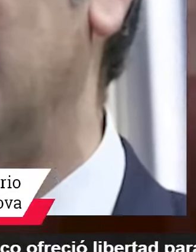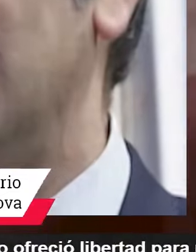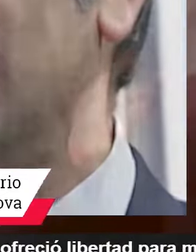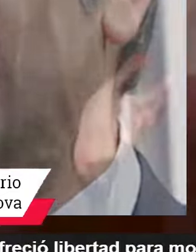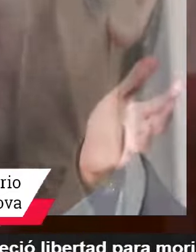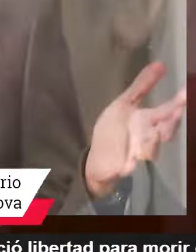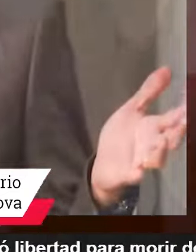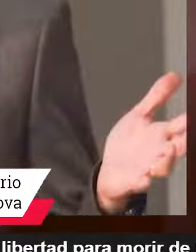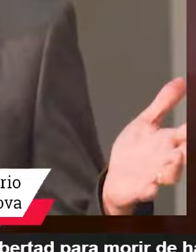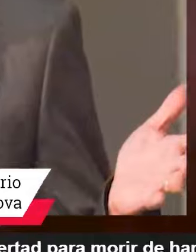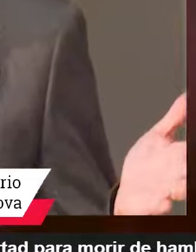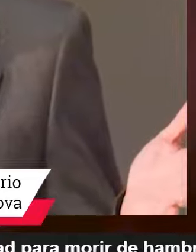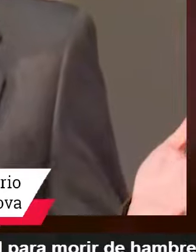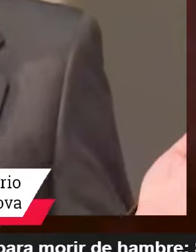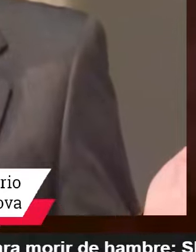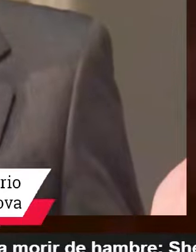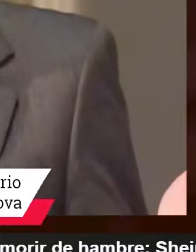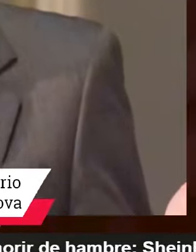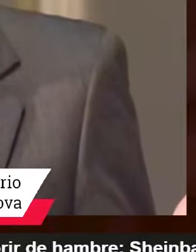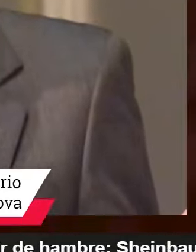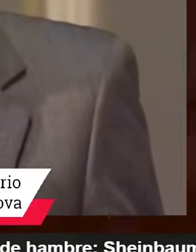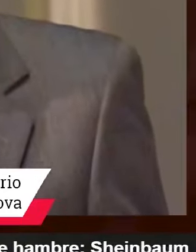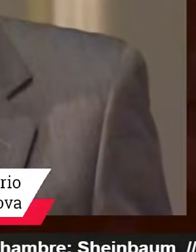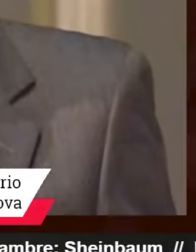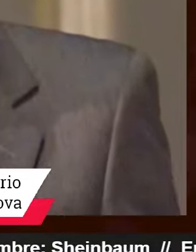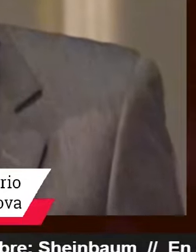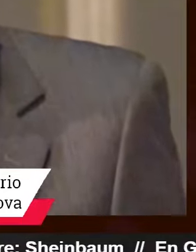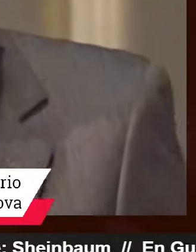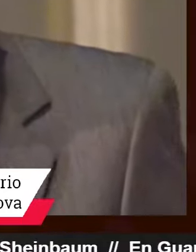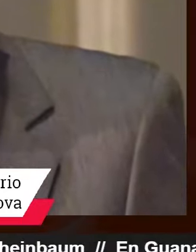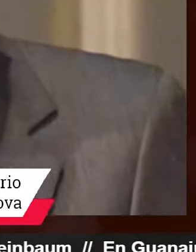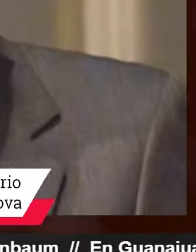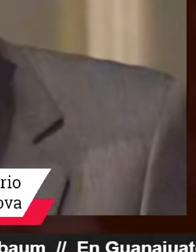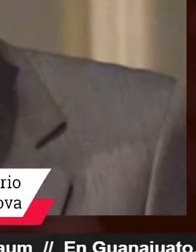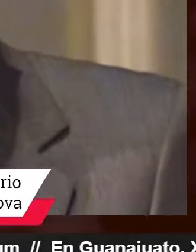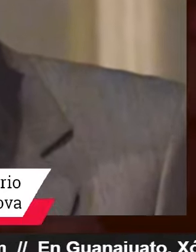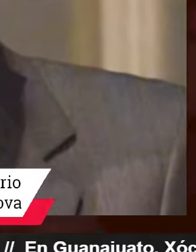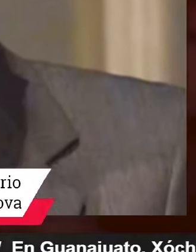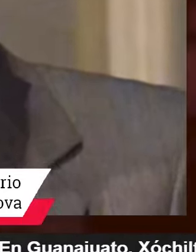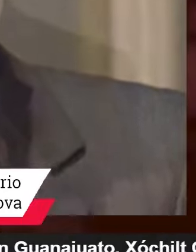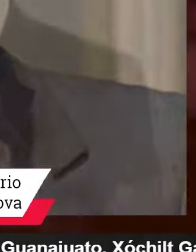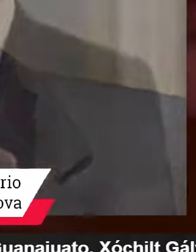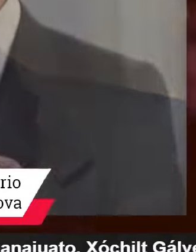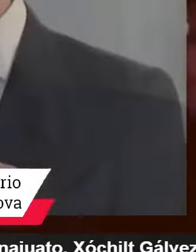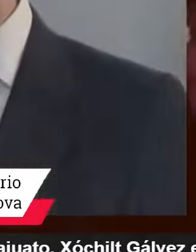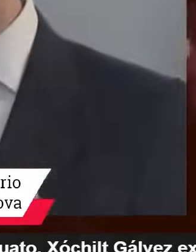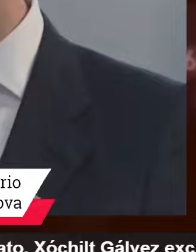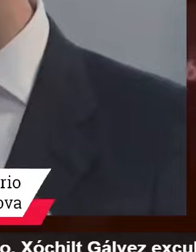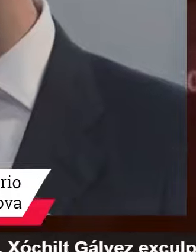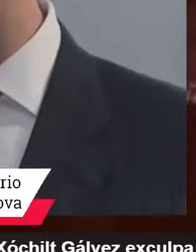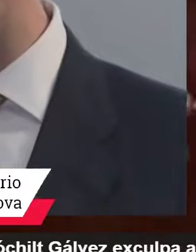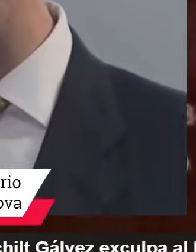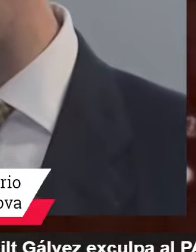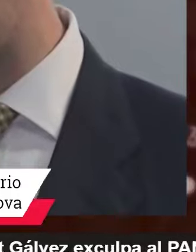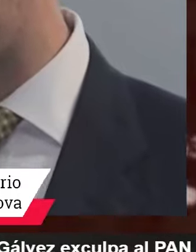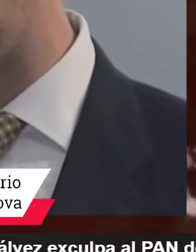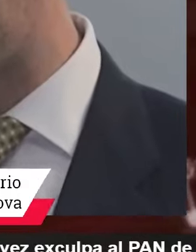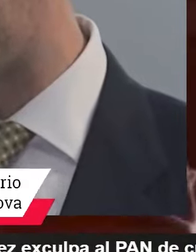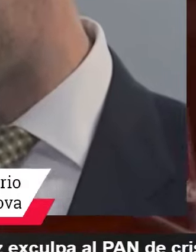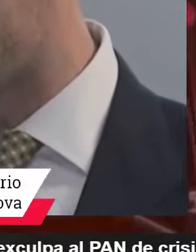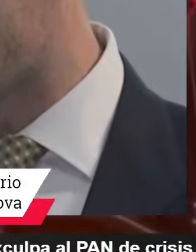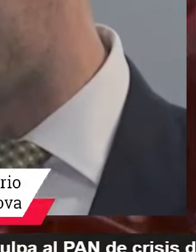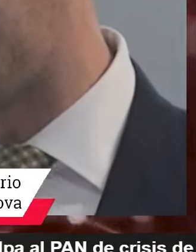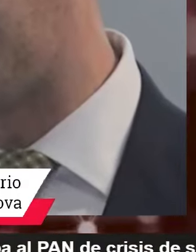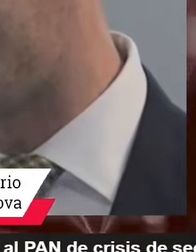es eh digamos correcto eh indicar que no va a haber observación electoral porque s hay presupuesto por